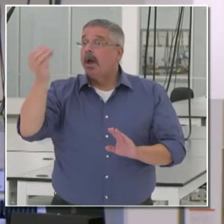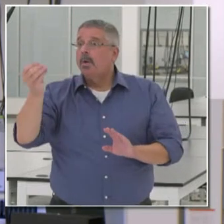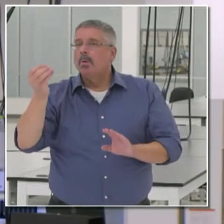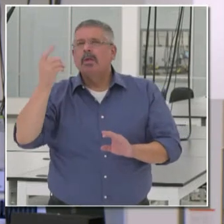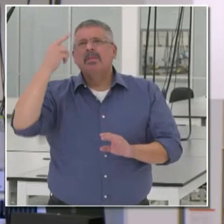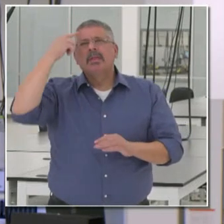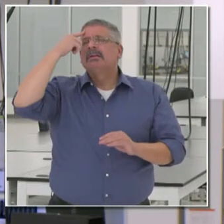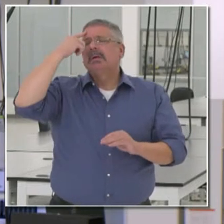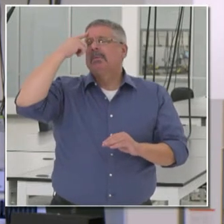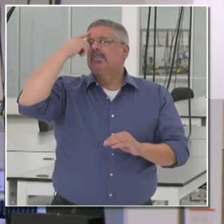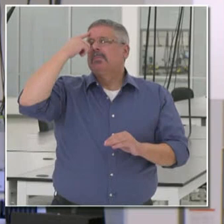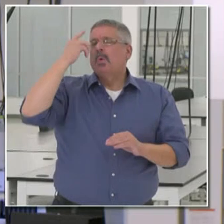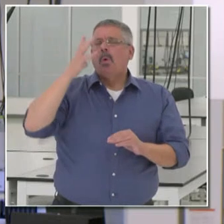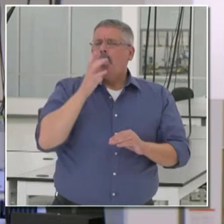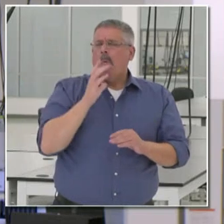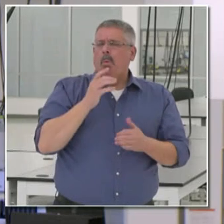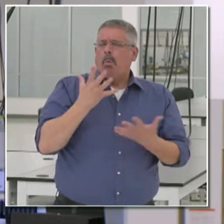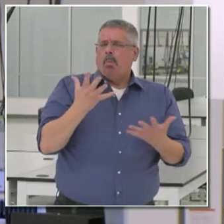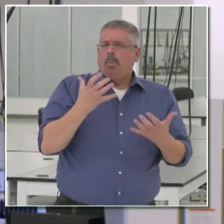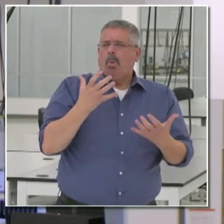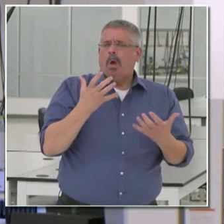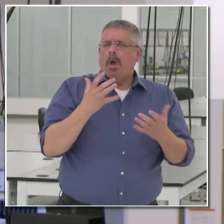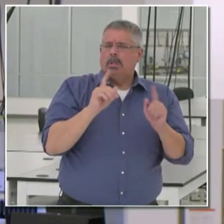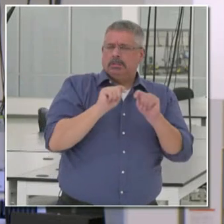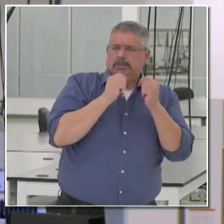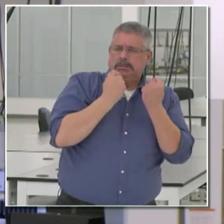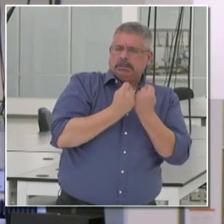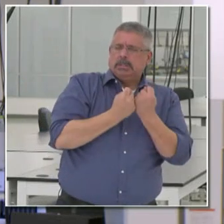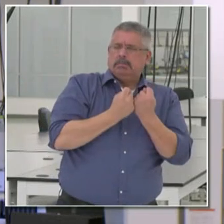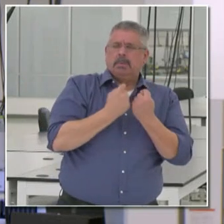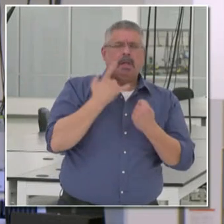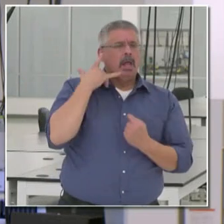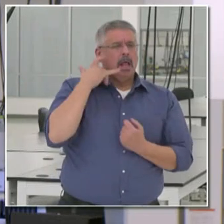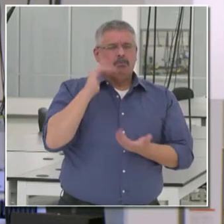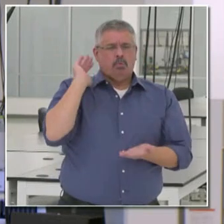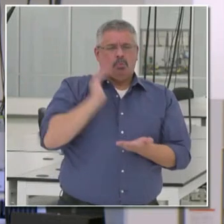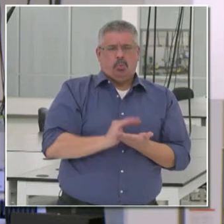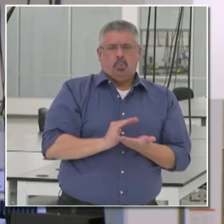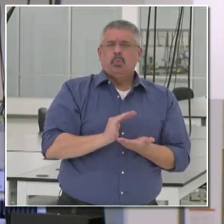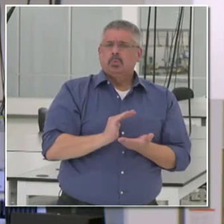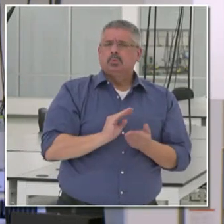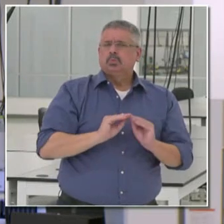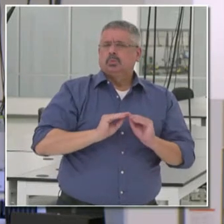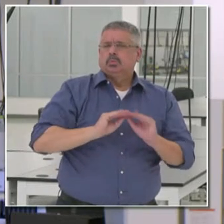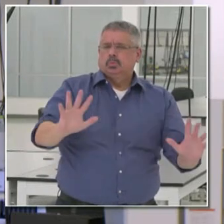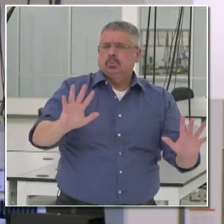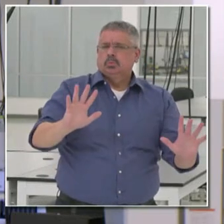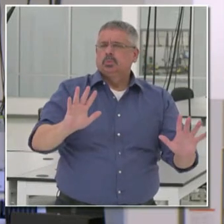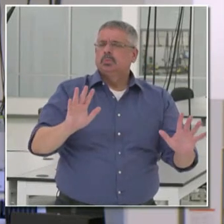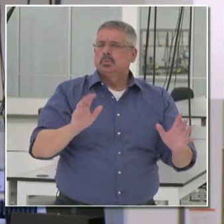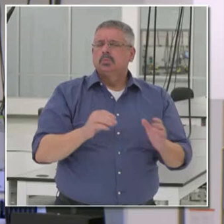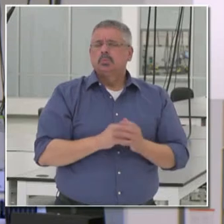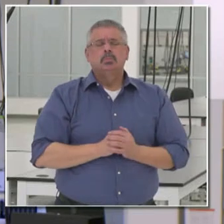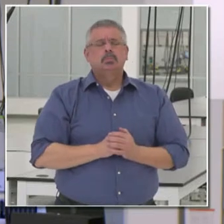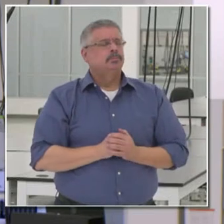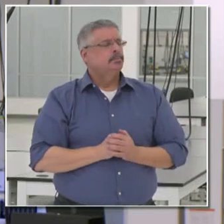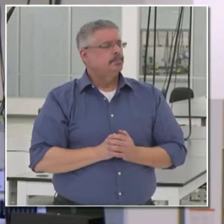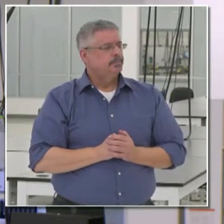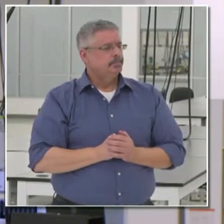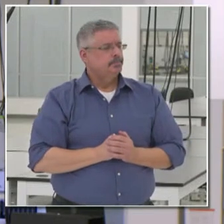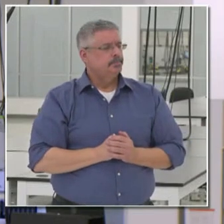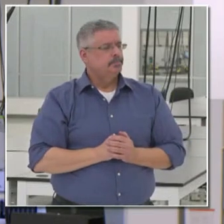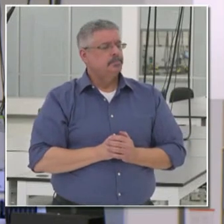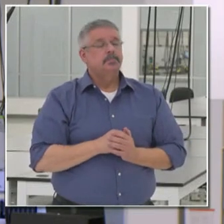en lo que hacemos cuando estamos enfermos con síntomas porque hay que ser parte del equipo california que reduce la transmisión de la enfermedad